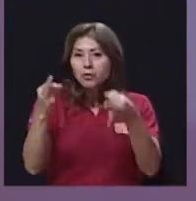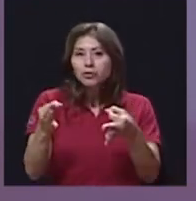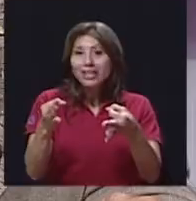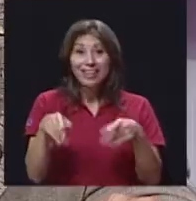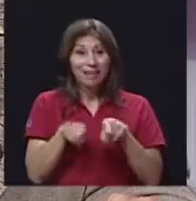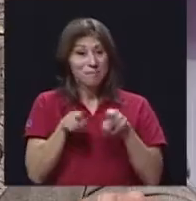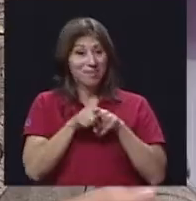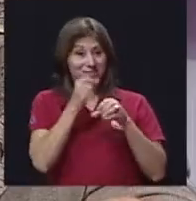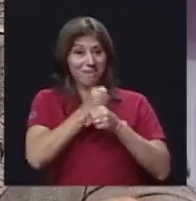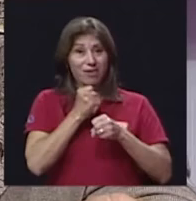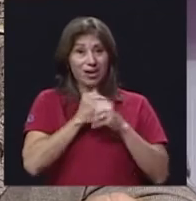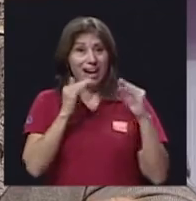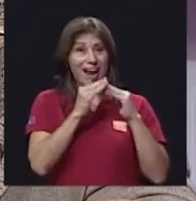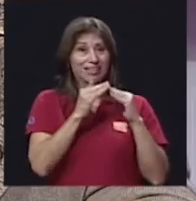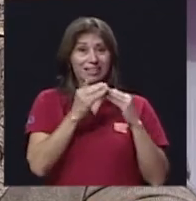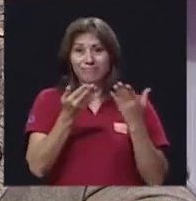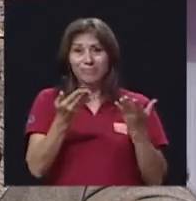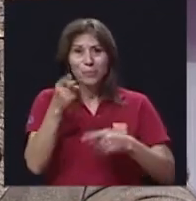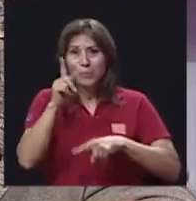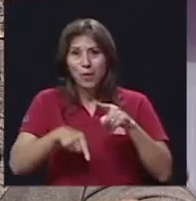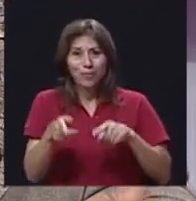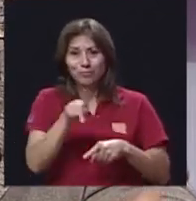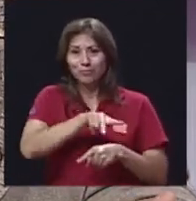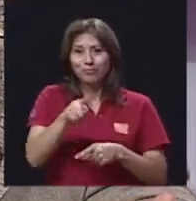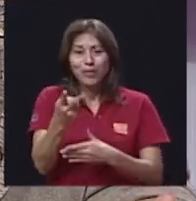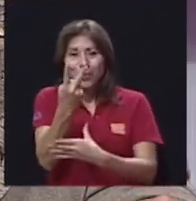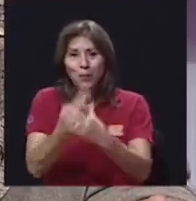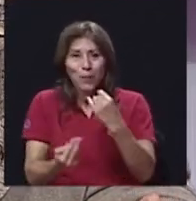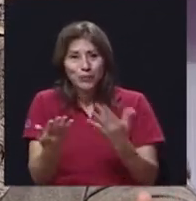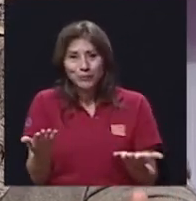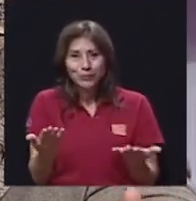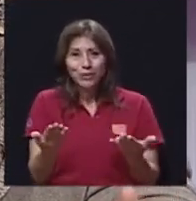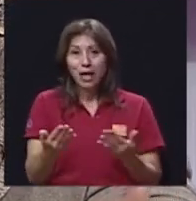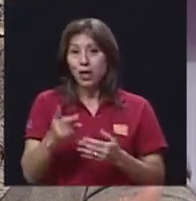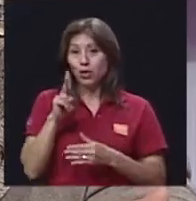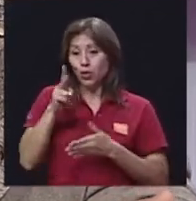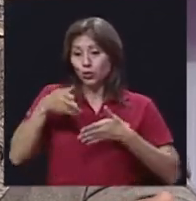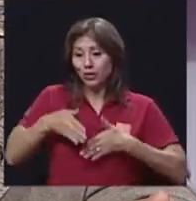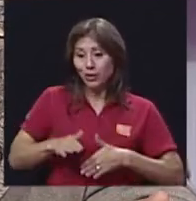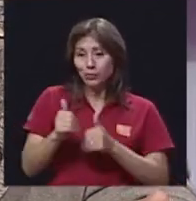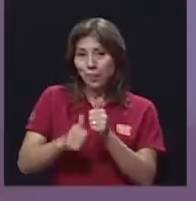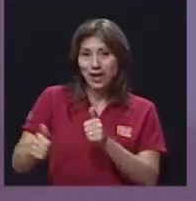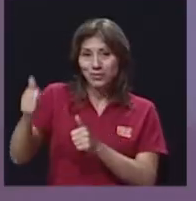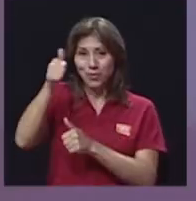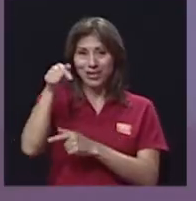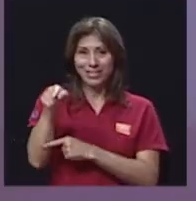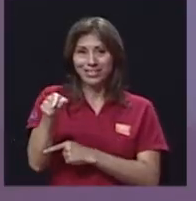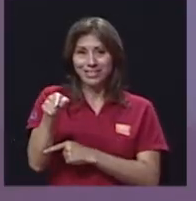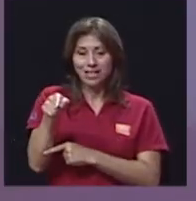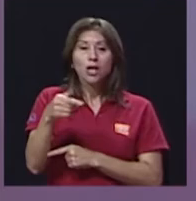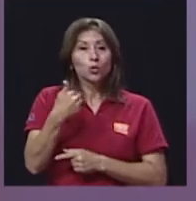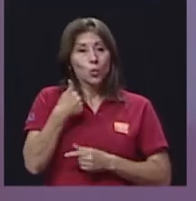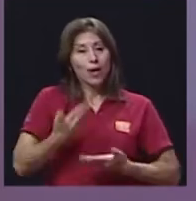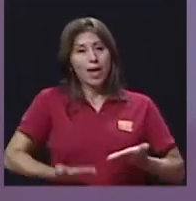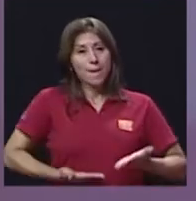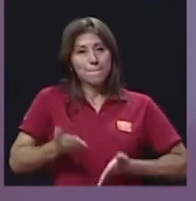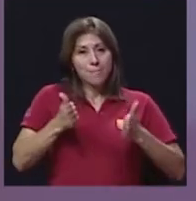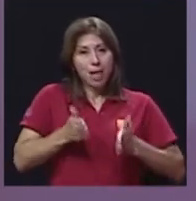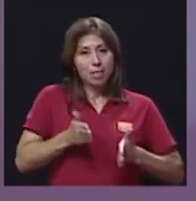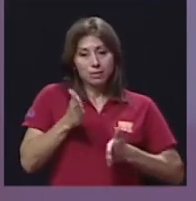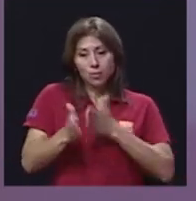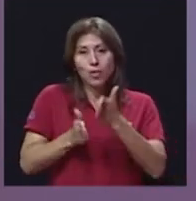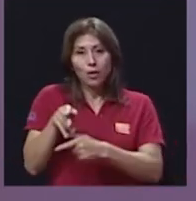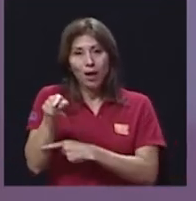la otra los dos mayores fueron cuidados por empleadas durante siete años las